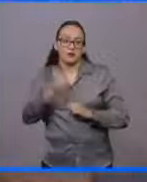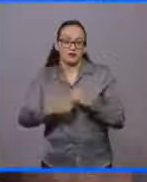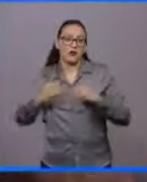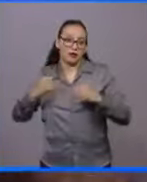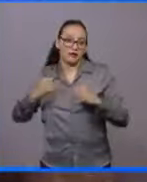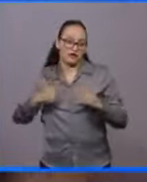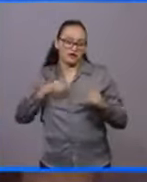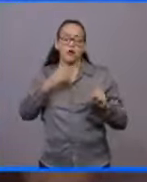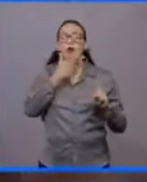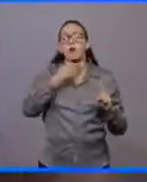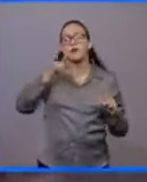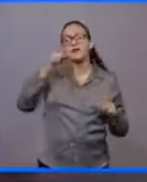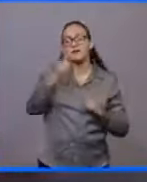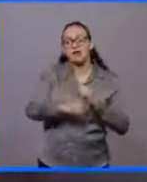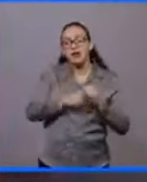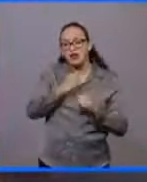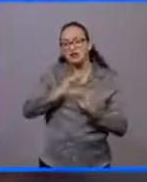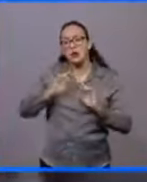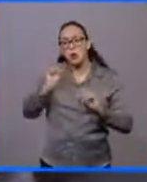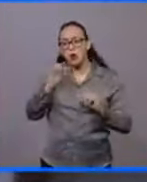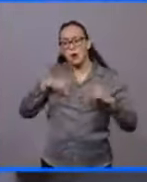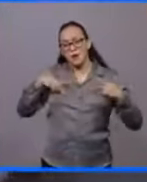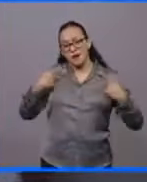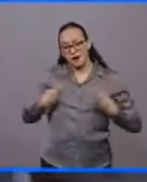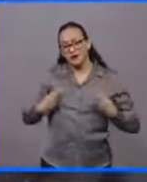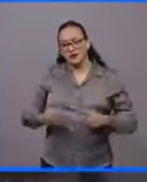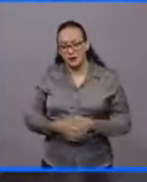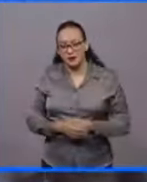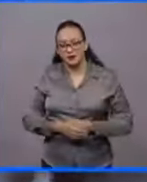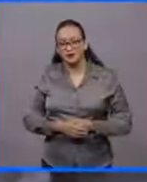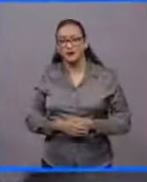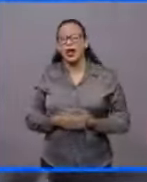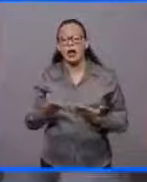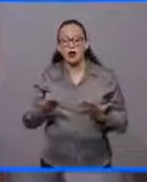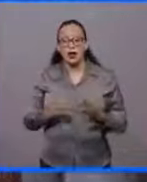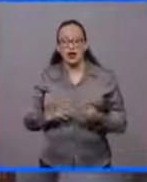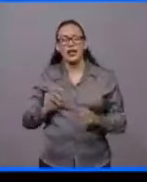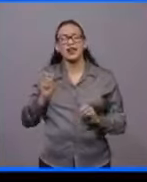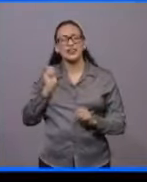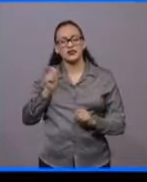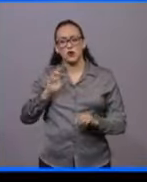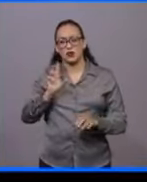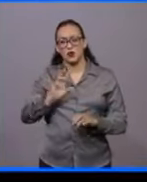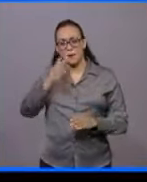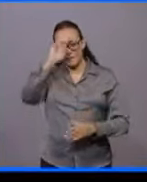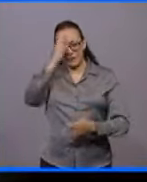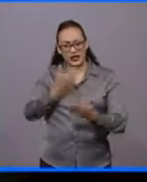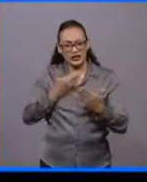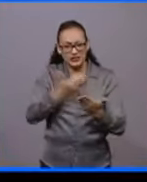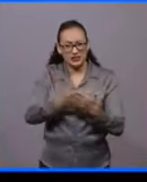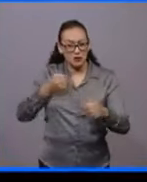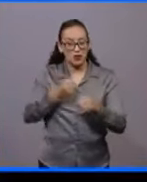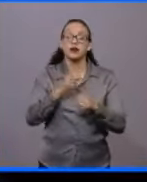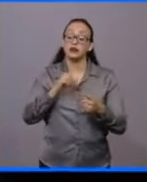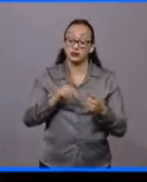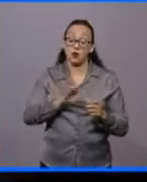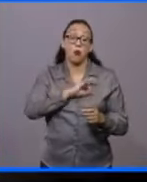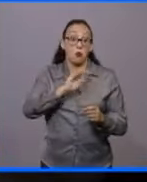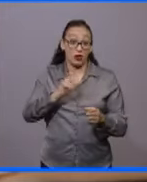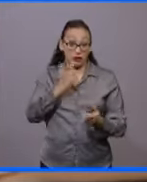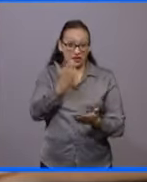de defensa. La violencia no solo es la que culmina en golpes, puede ejercerse de manera emocional,